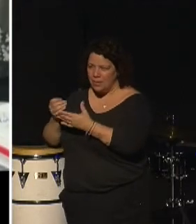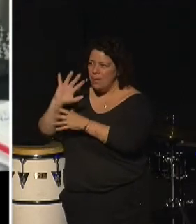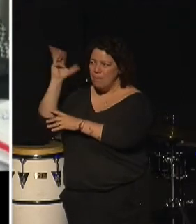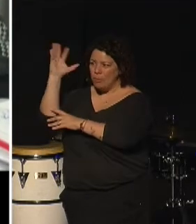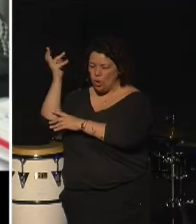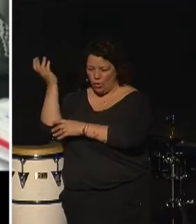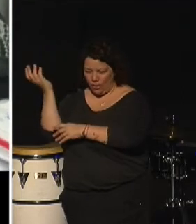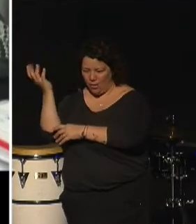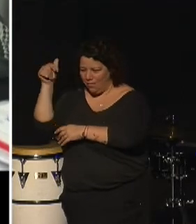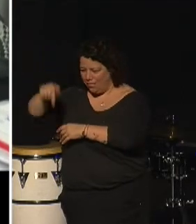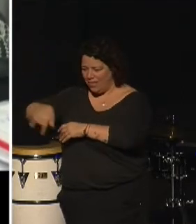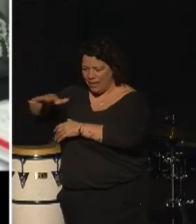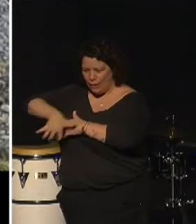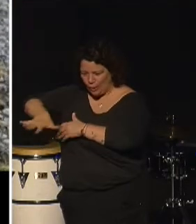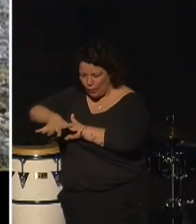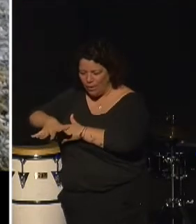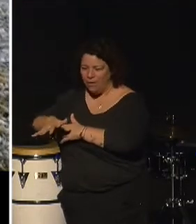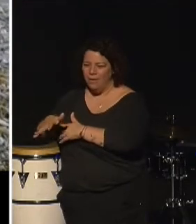meteorología de aquí, de la zona,